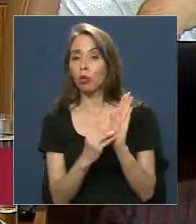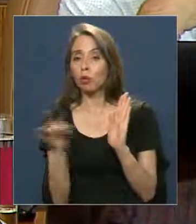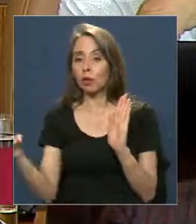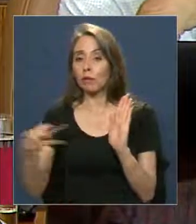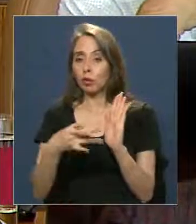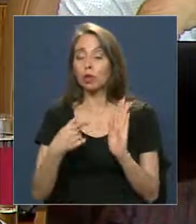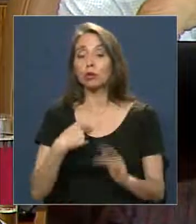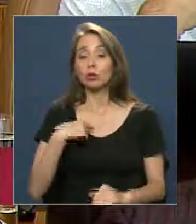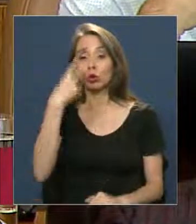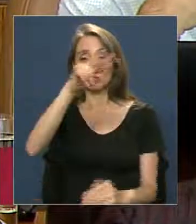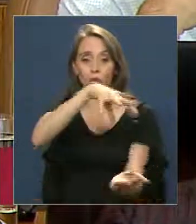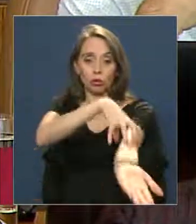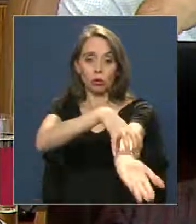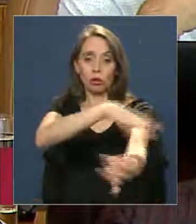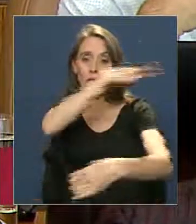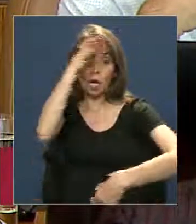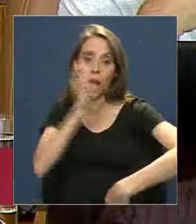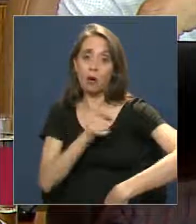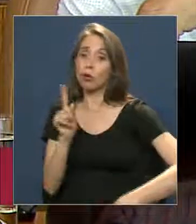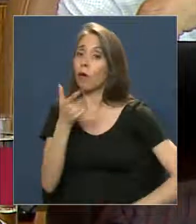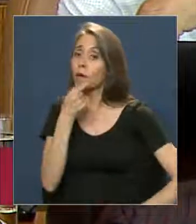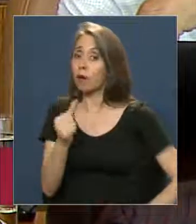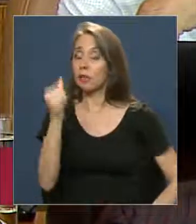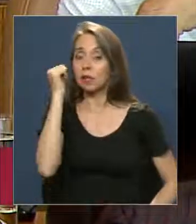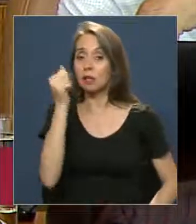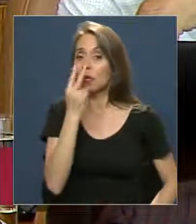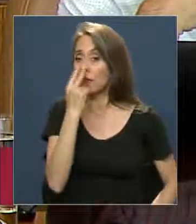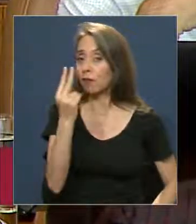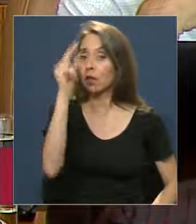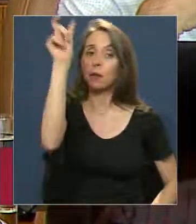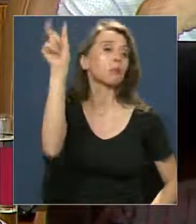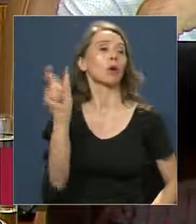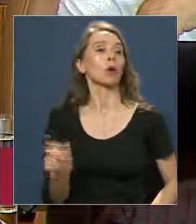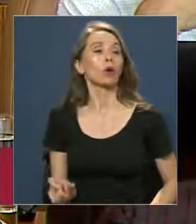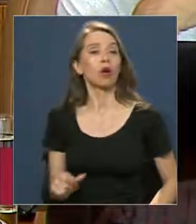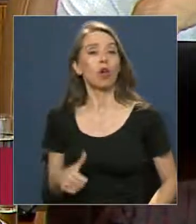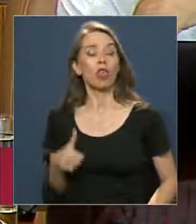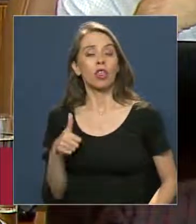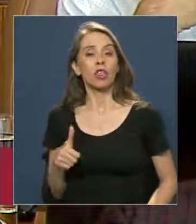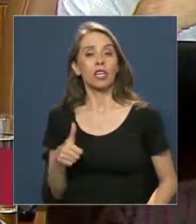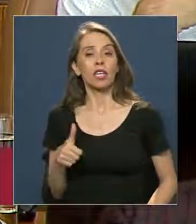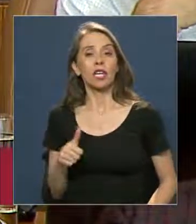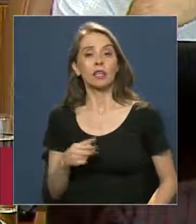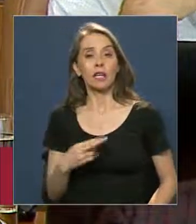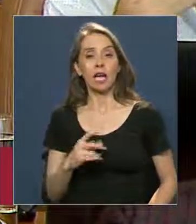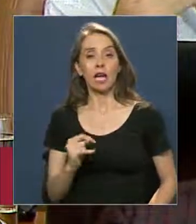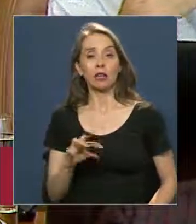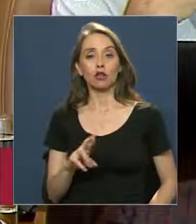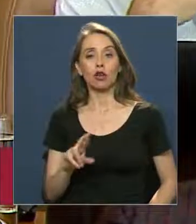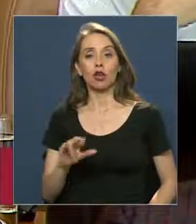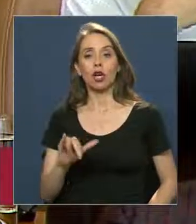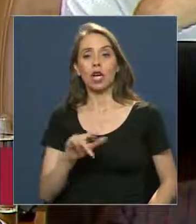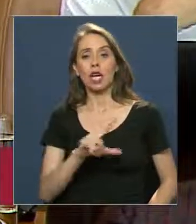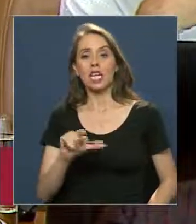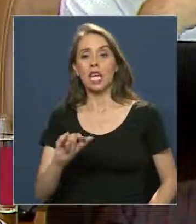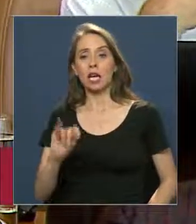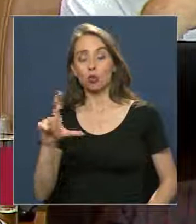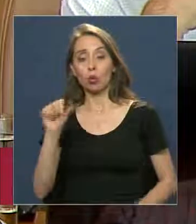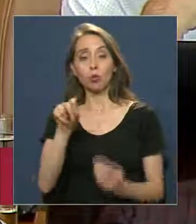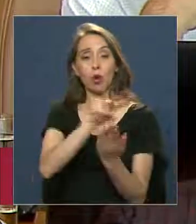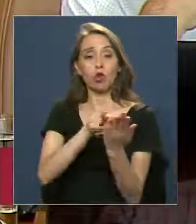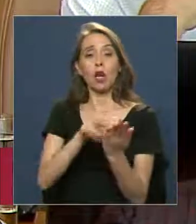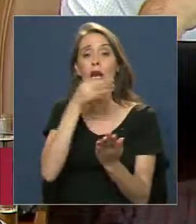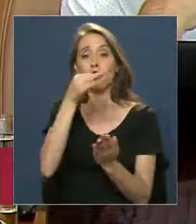vengo de la región de la Araucanía. Ayer vimos declaraciones del dirigente Héctor Yaitul. Yo se las puedo leer